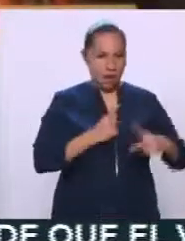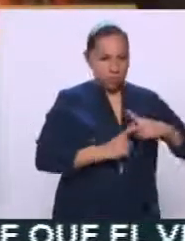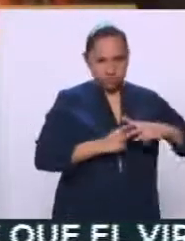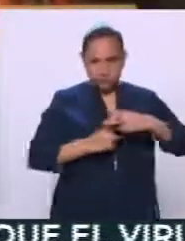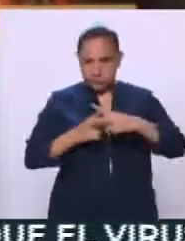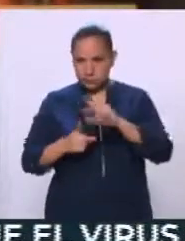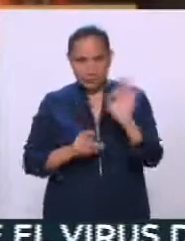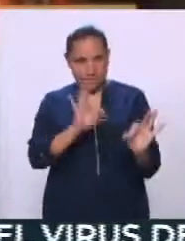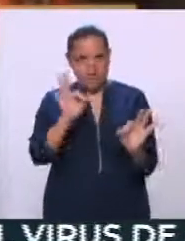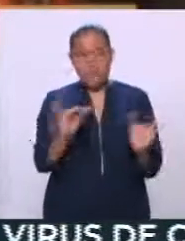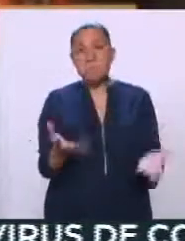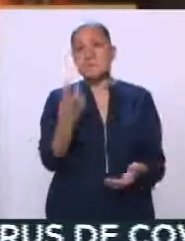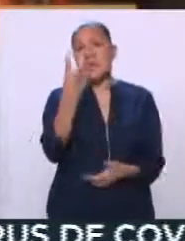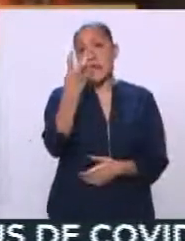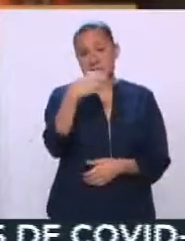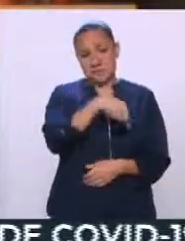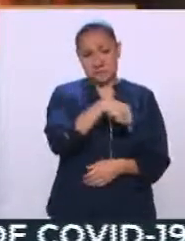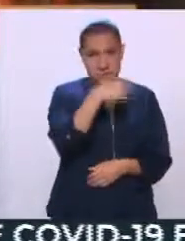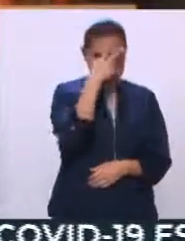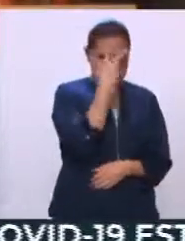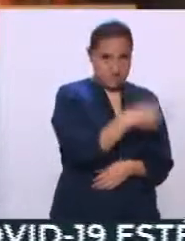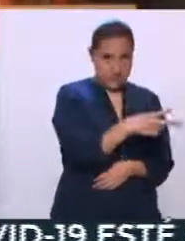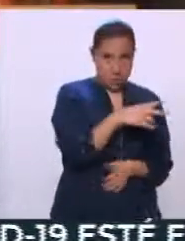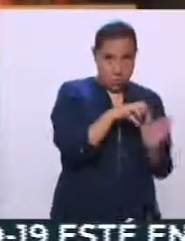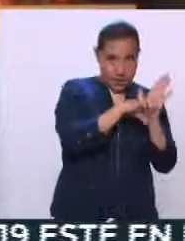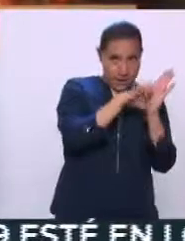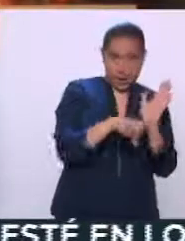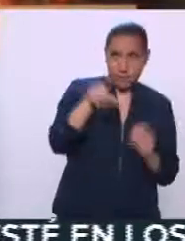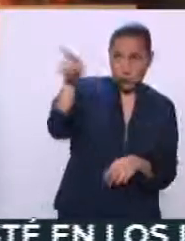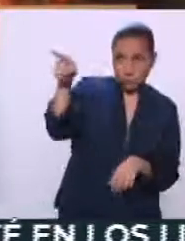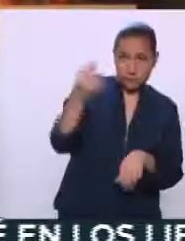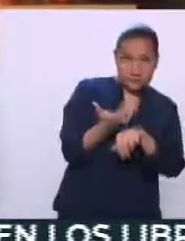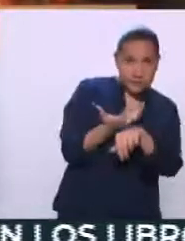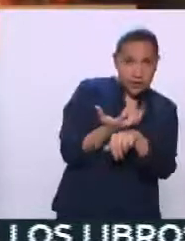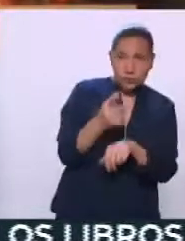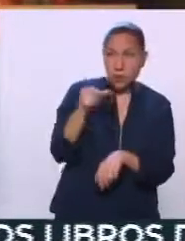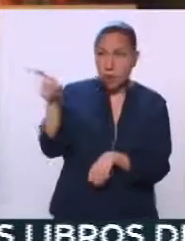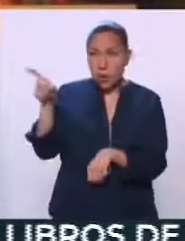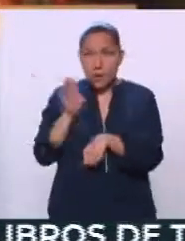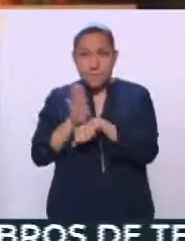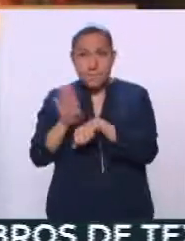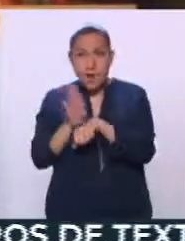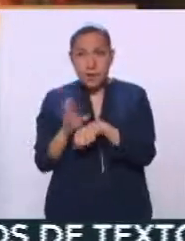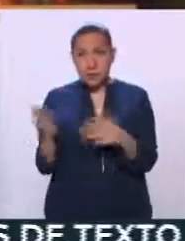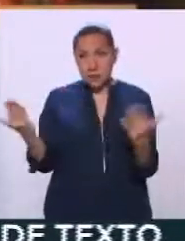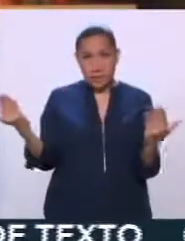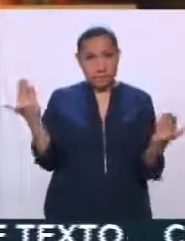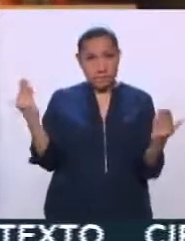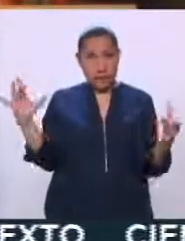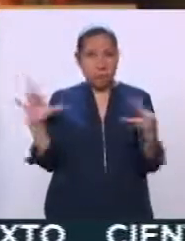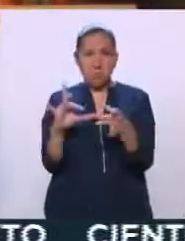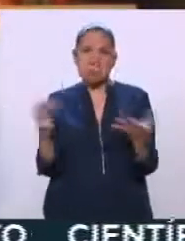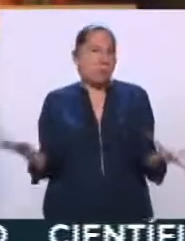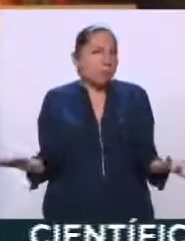lejos de Estados Unidos y de Brasil. O sea, por ejemplo, digo nuevamente utilizando aquí los datos de